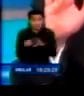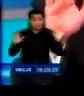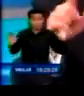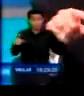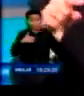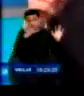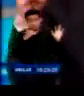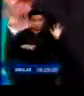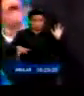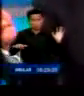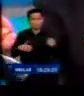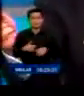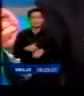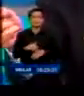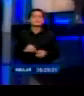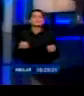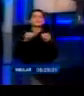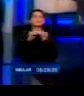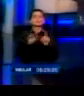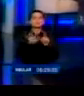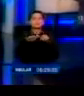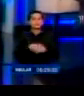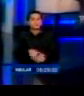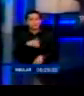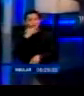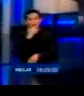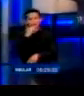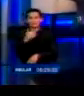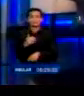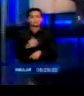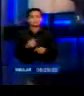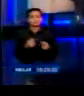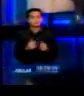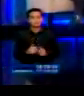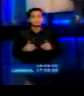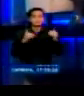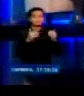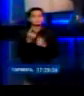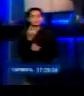equivoco. El patrimonio ha crecido 6 punto algo, la rentabilidad ha